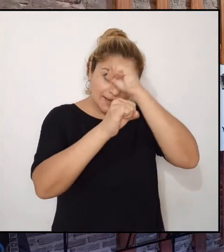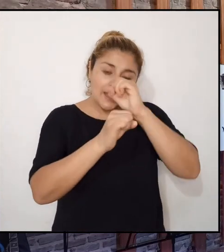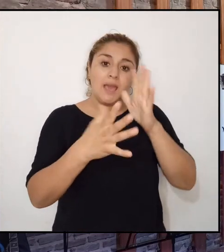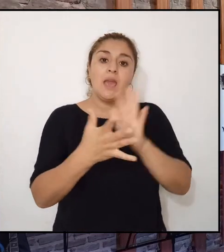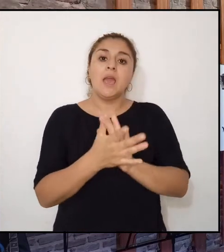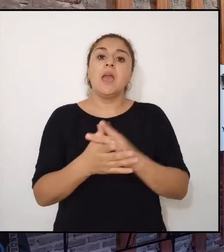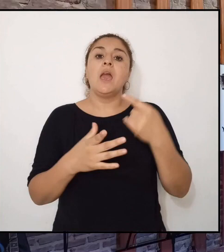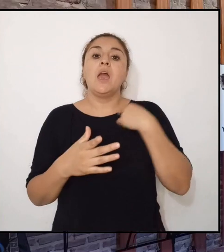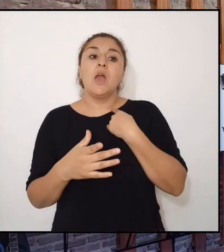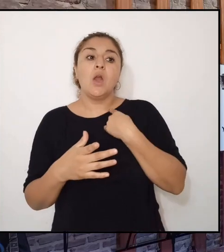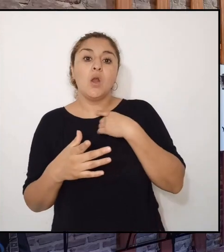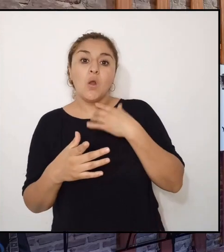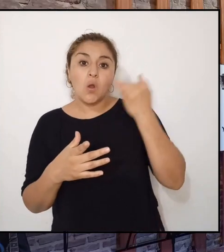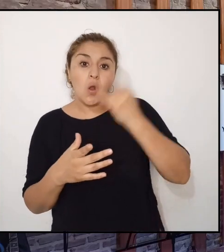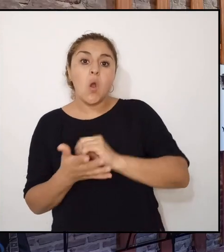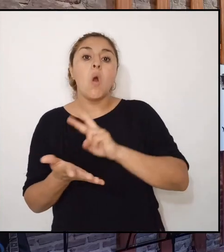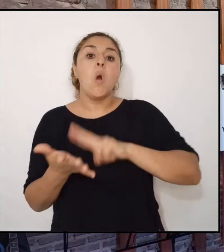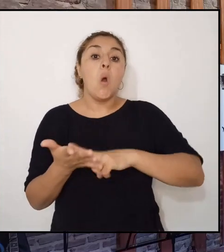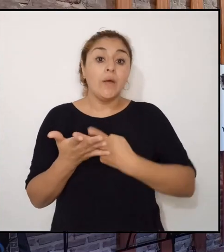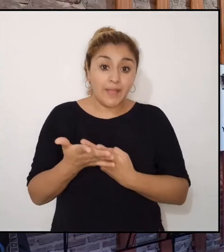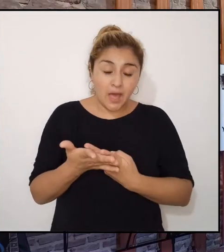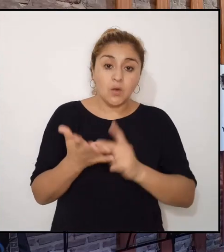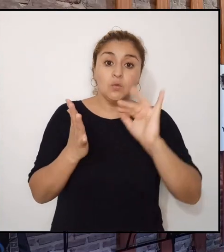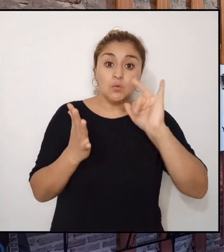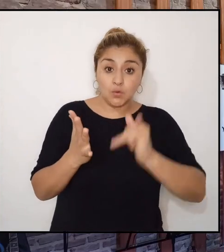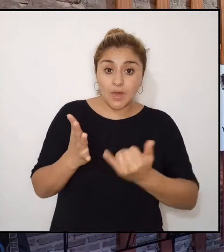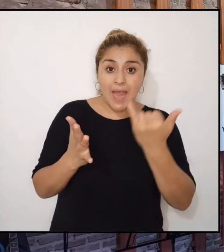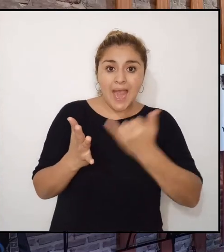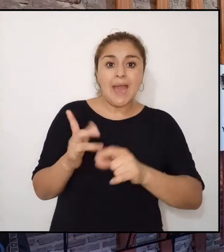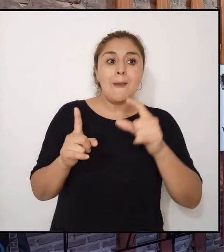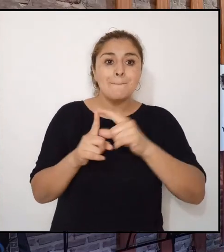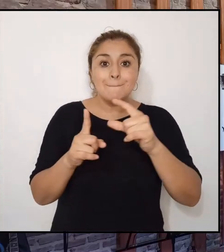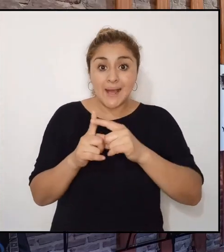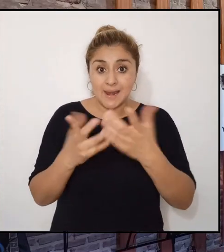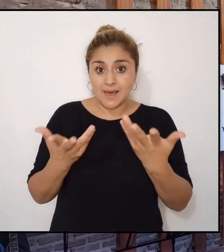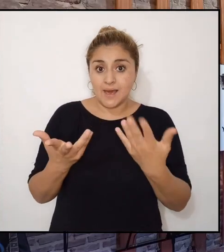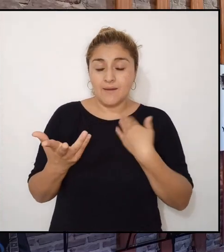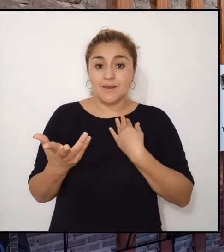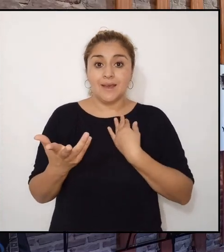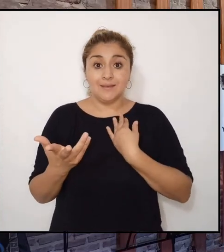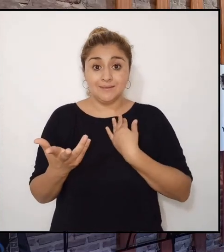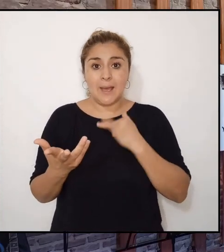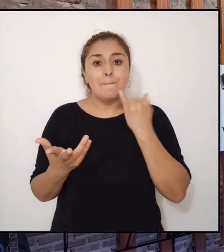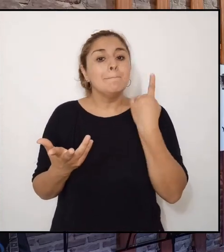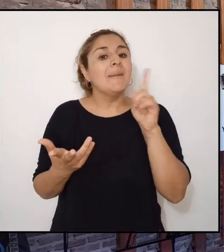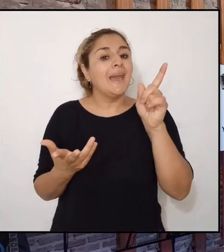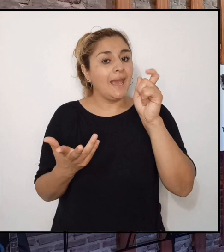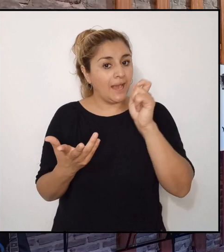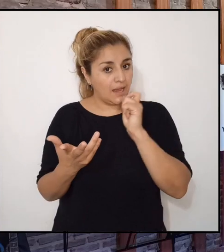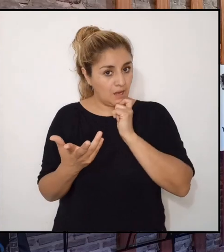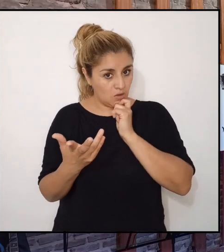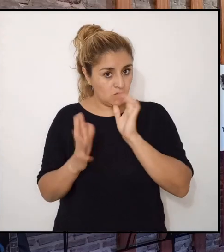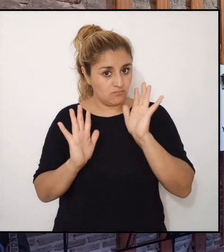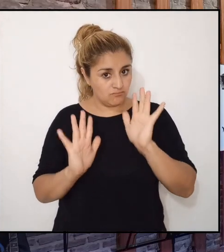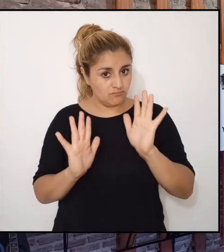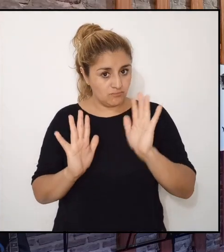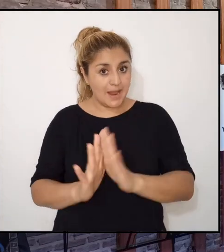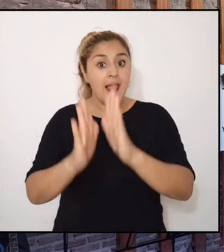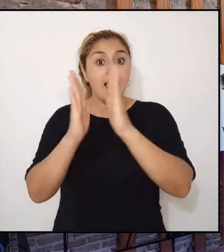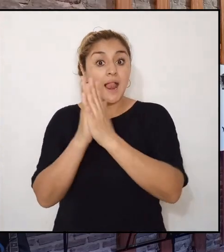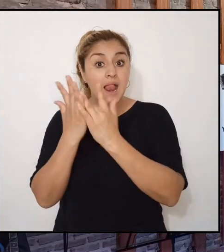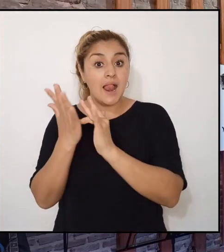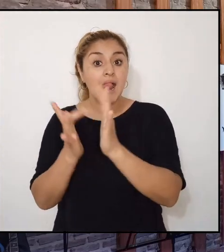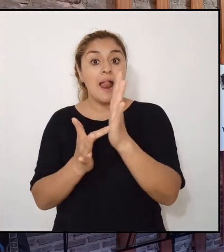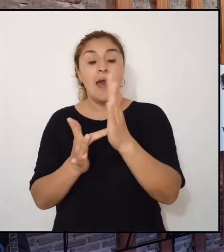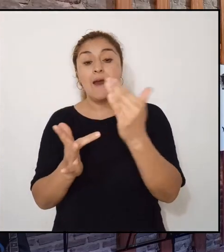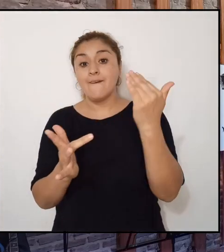en la palabra de Dios, pero cuando estudiamos el original, no existe ni una sola contradicción. No existen errores